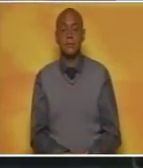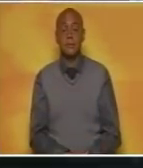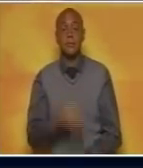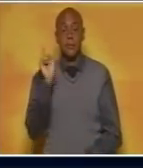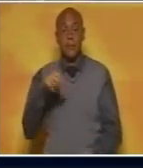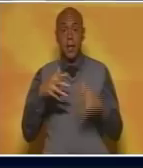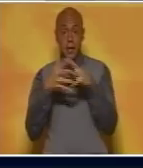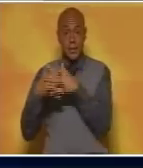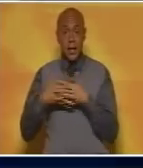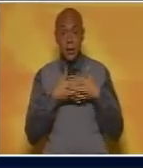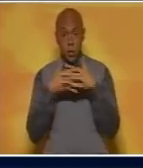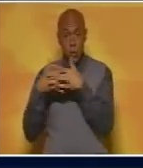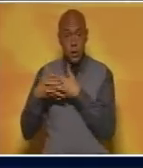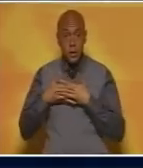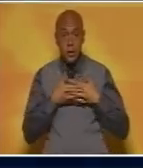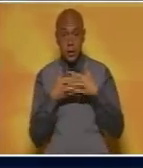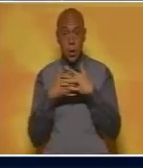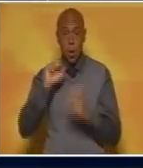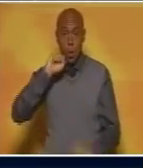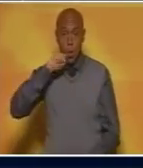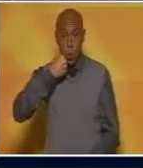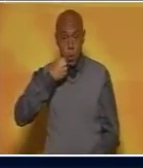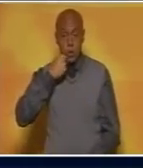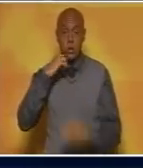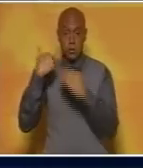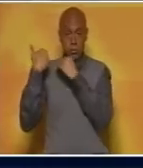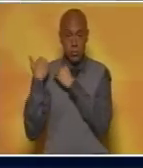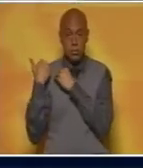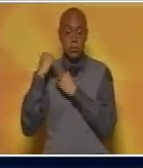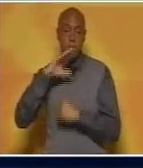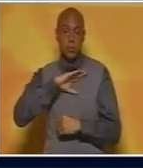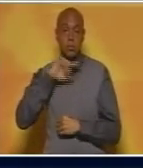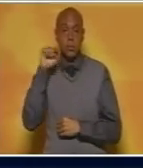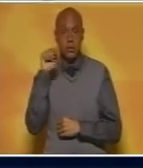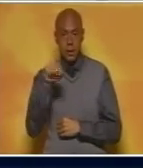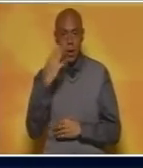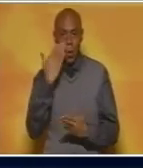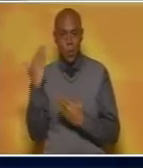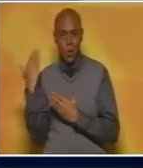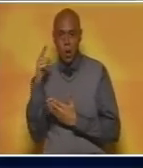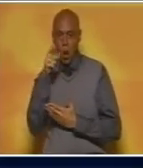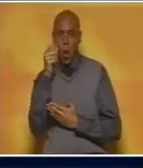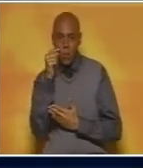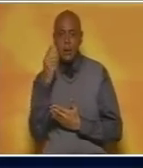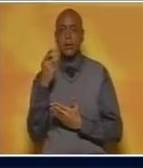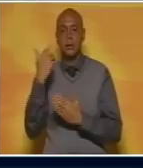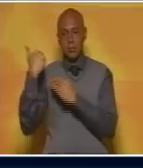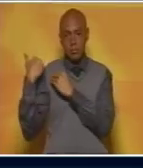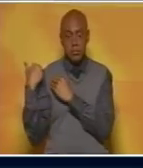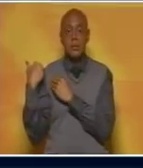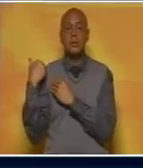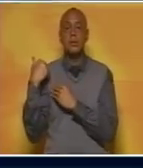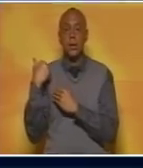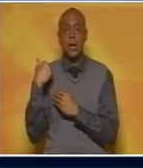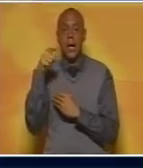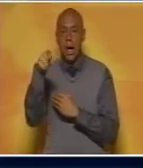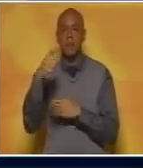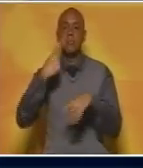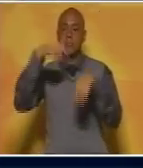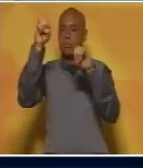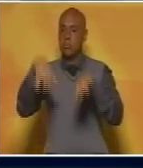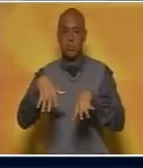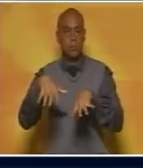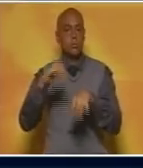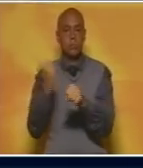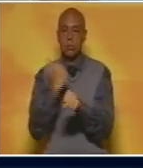En Estados Unidos, el encargado de Rusia en el Consejo de Seguridad Nacional de la Casa Blanca, Tim Morrison, renunció a su